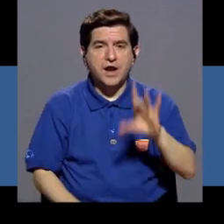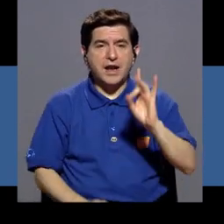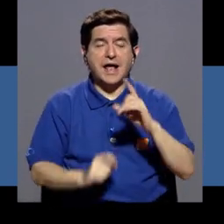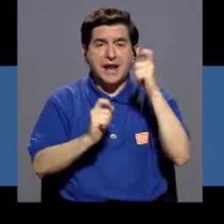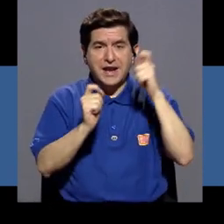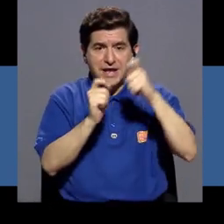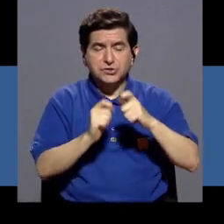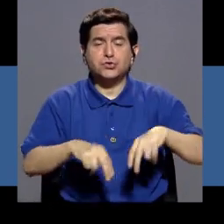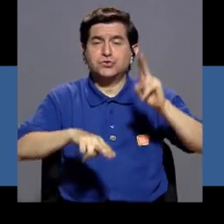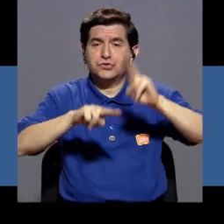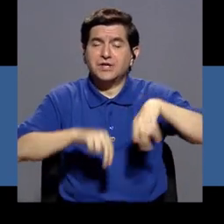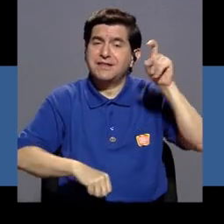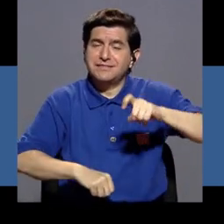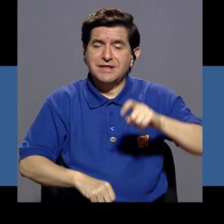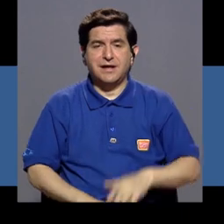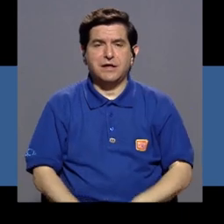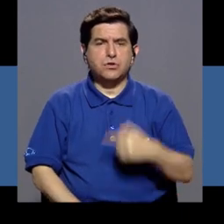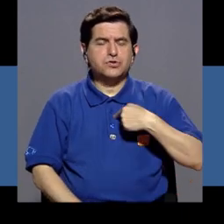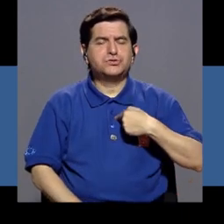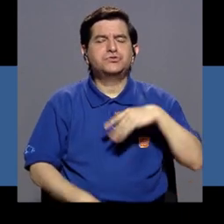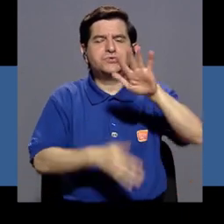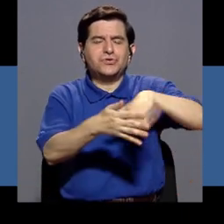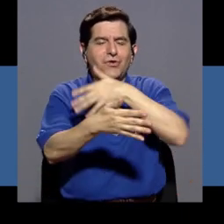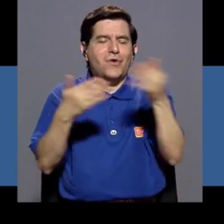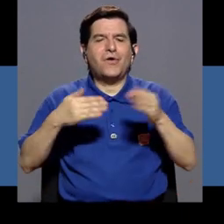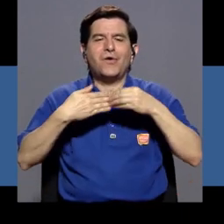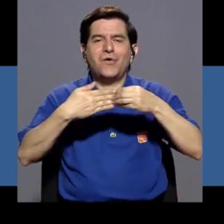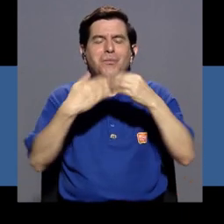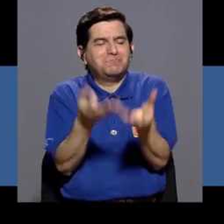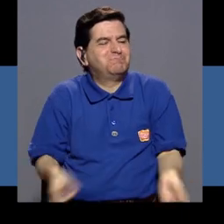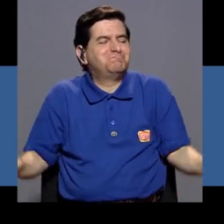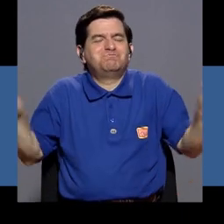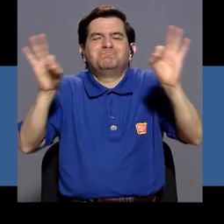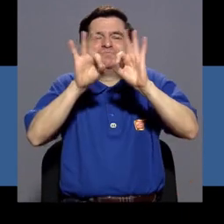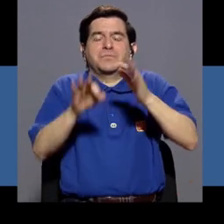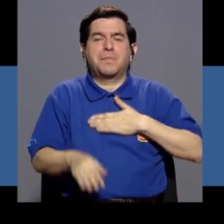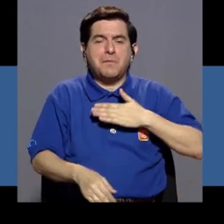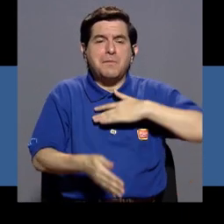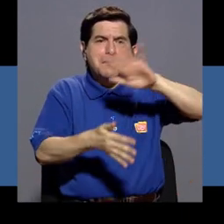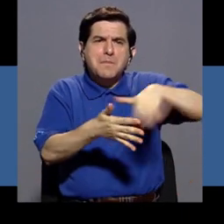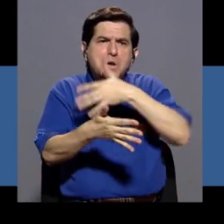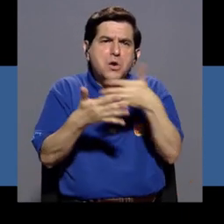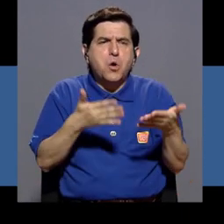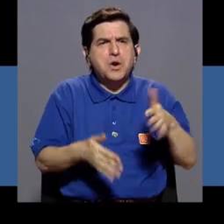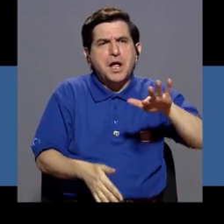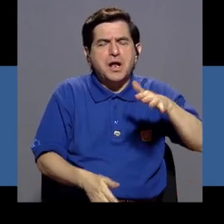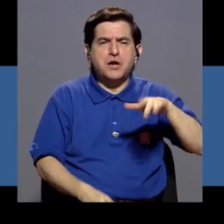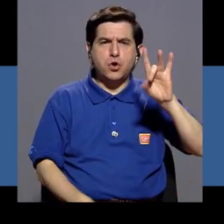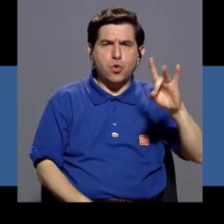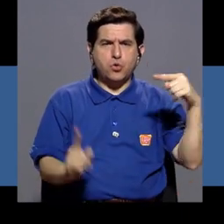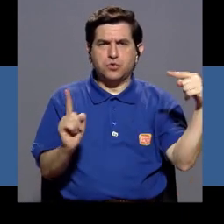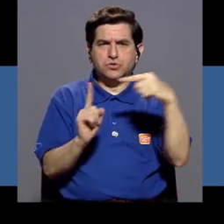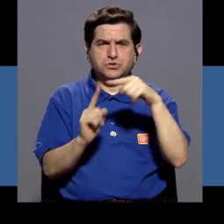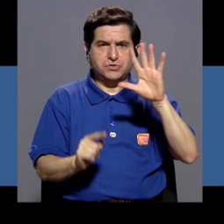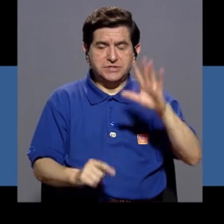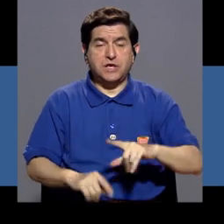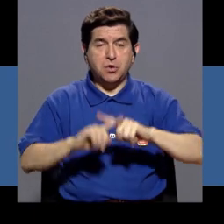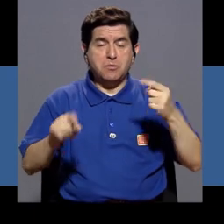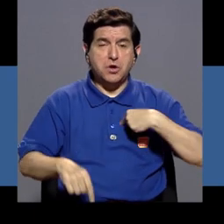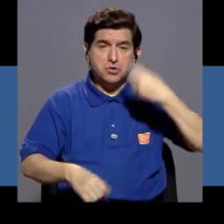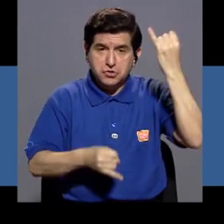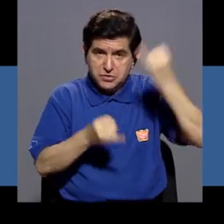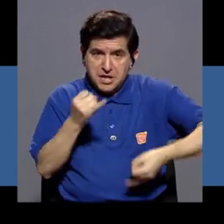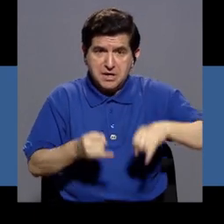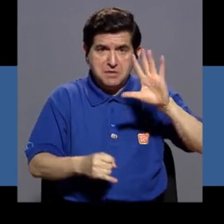porque entro a las 8 en punto y ya tengo que estar sentada ahí, ¿verdad? Me permite horarios flexibles, eso es súper importante. Mi horario es de 8 a 5 aproximado, pero que